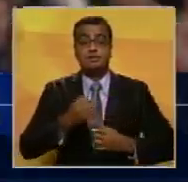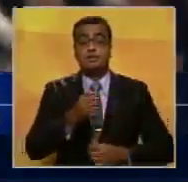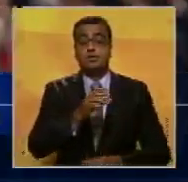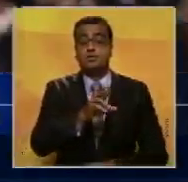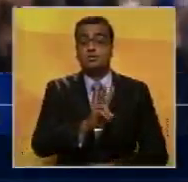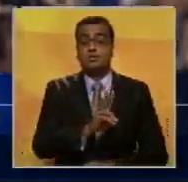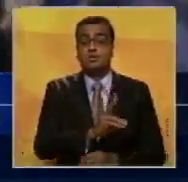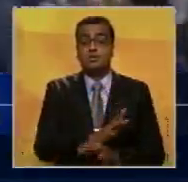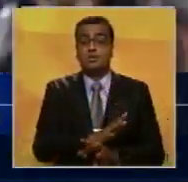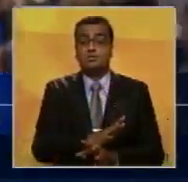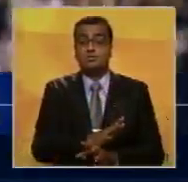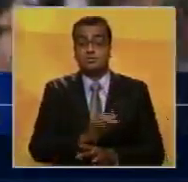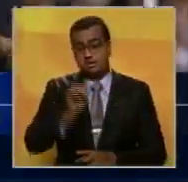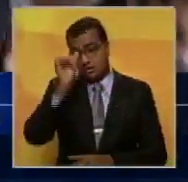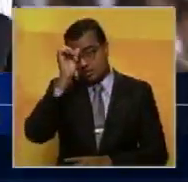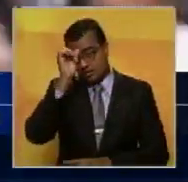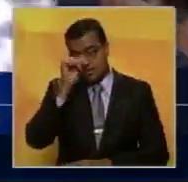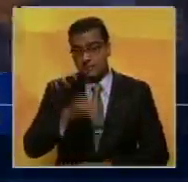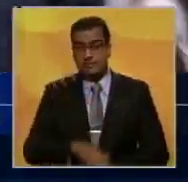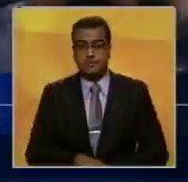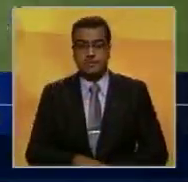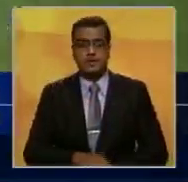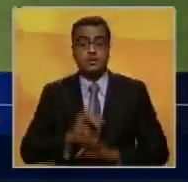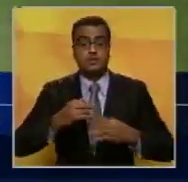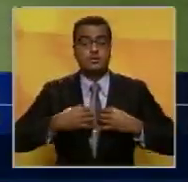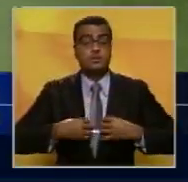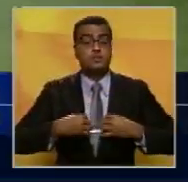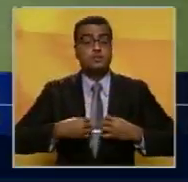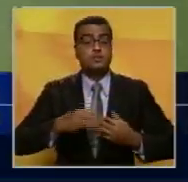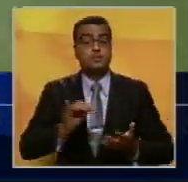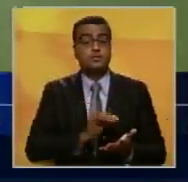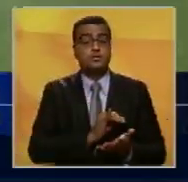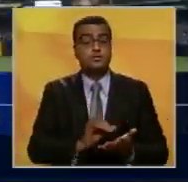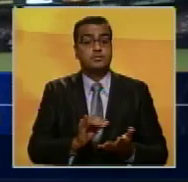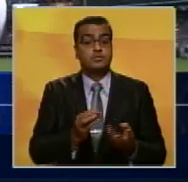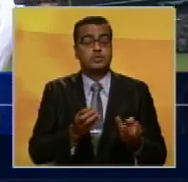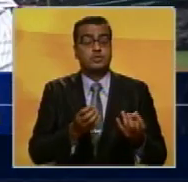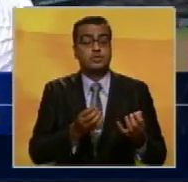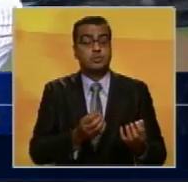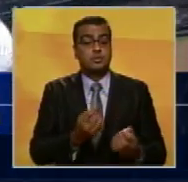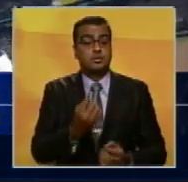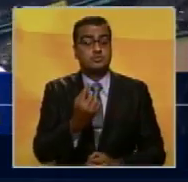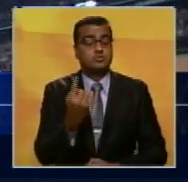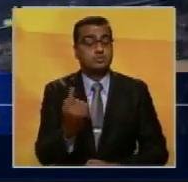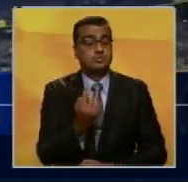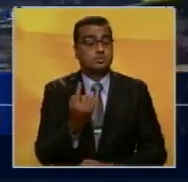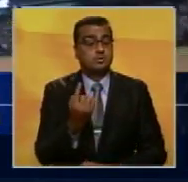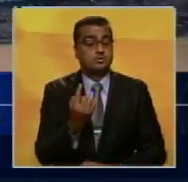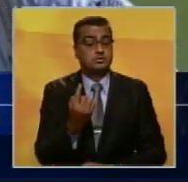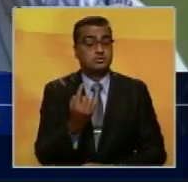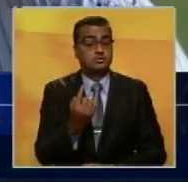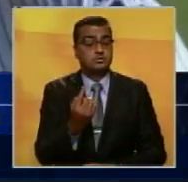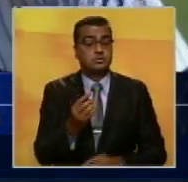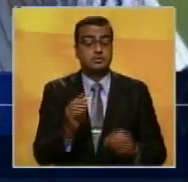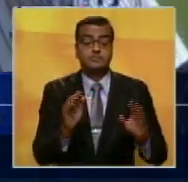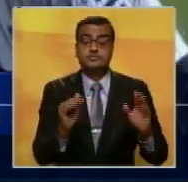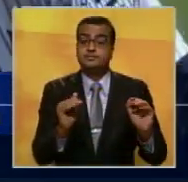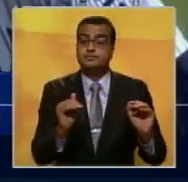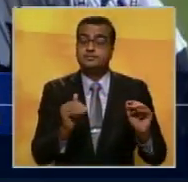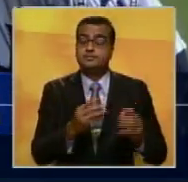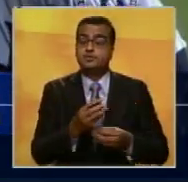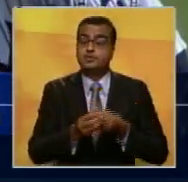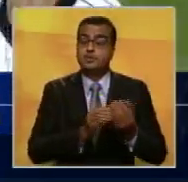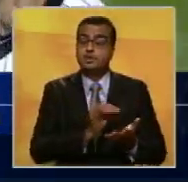del jugador este domingo. El último uniforme de los Yankees, con número de un solo dígito, será removido por la